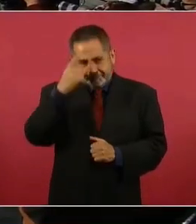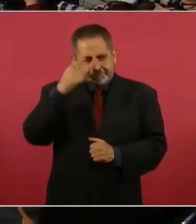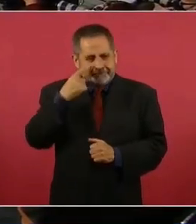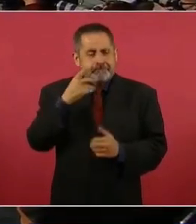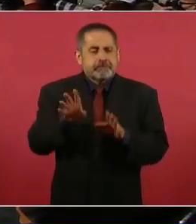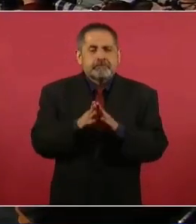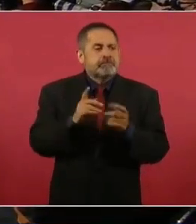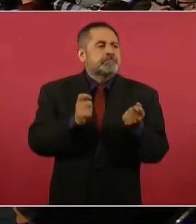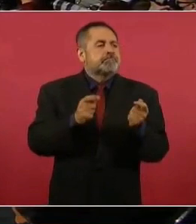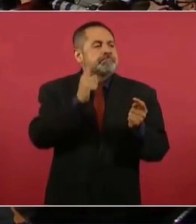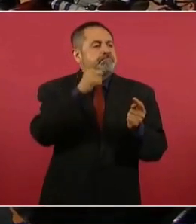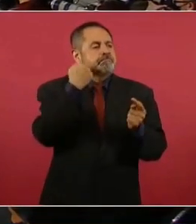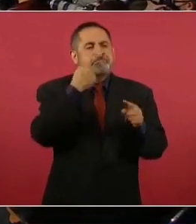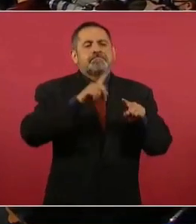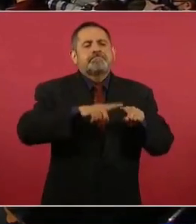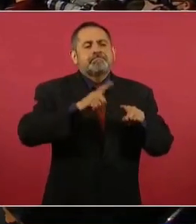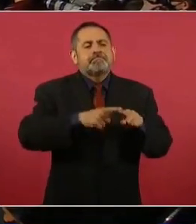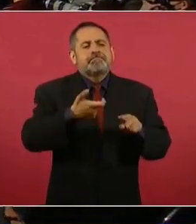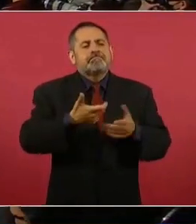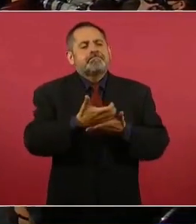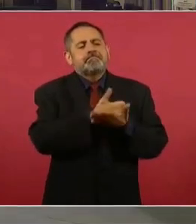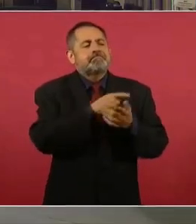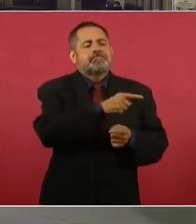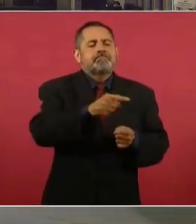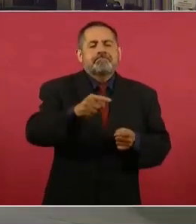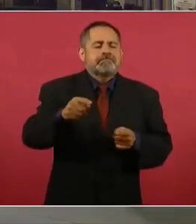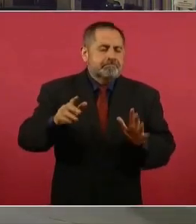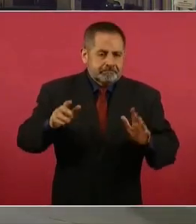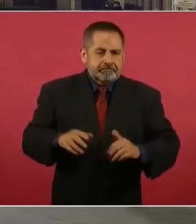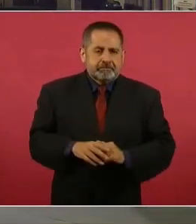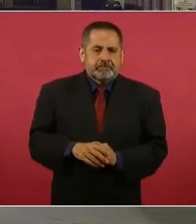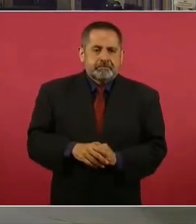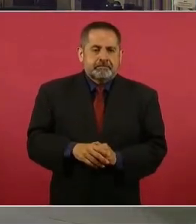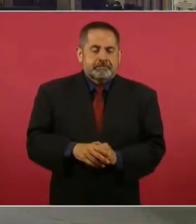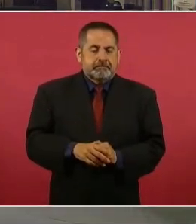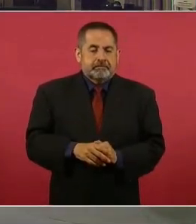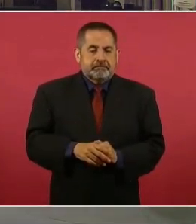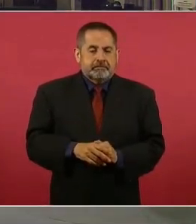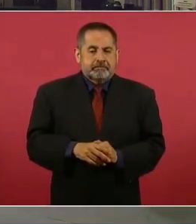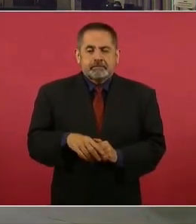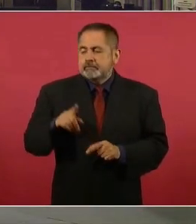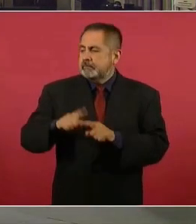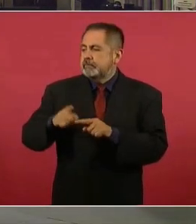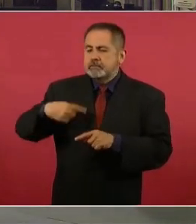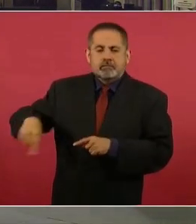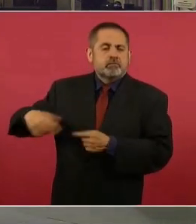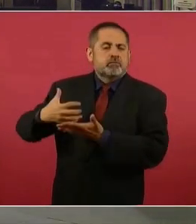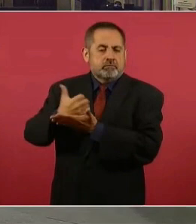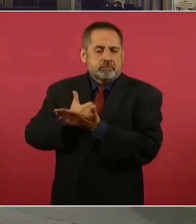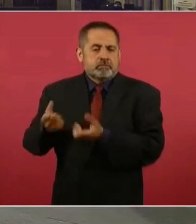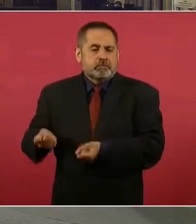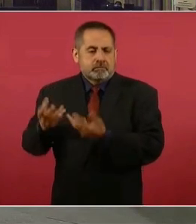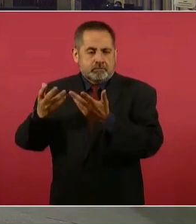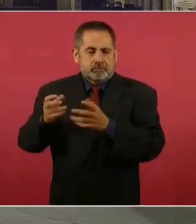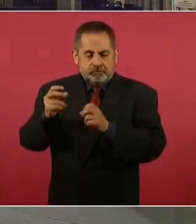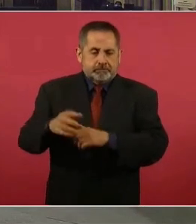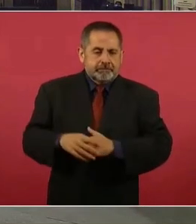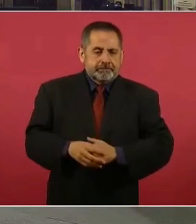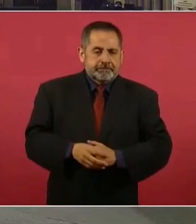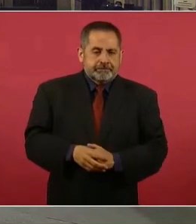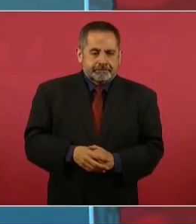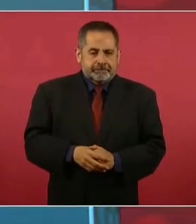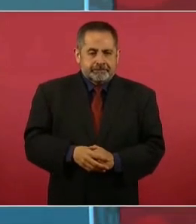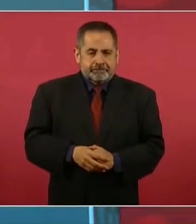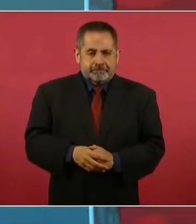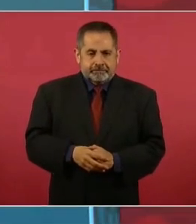cómo andamos, y desde luego el Ejecutivo. ¿Quiénes son los más pasados